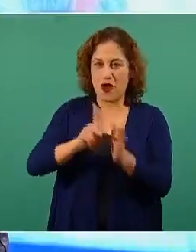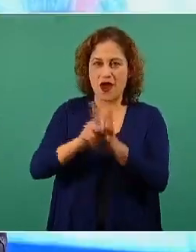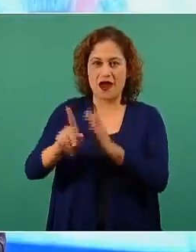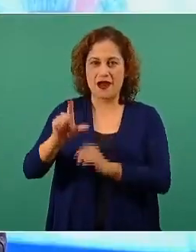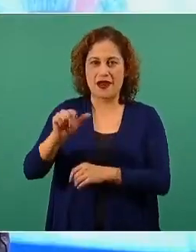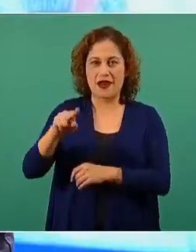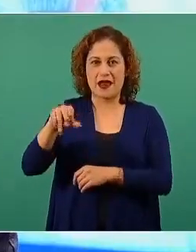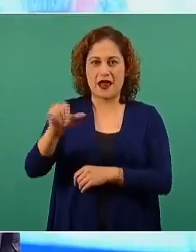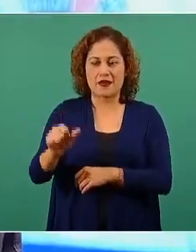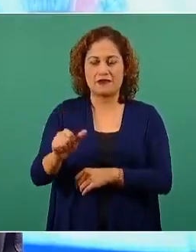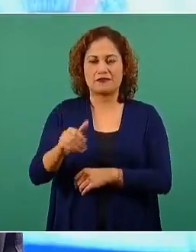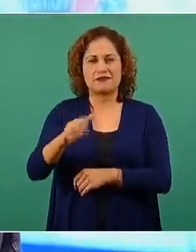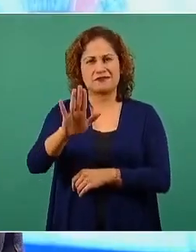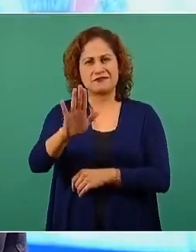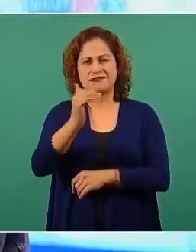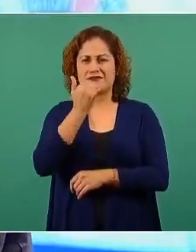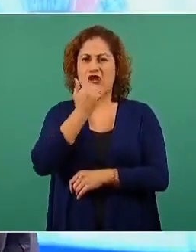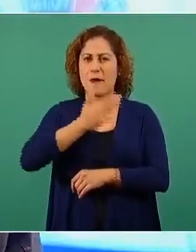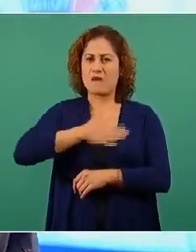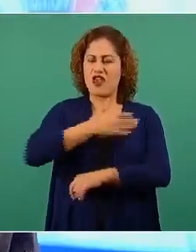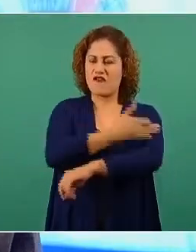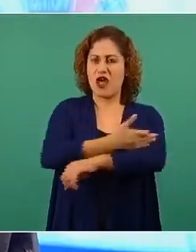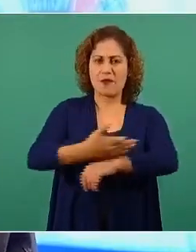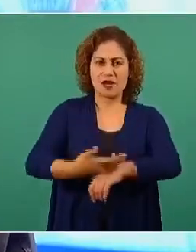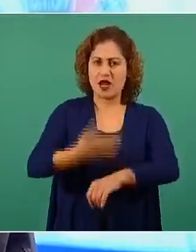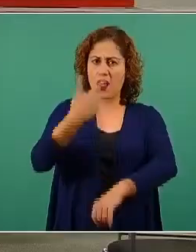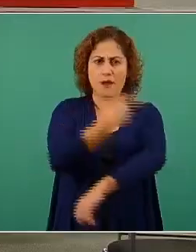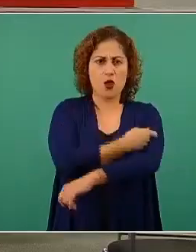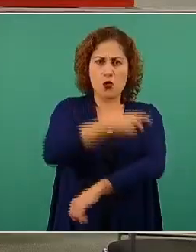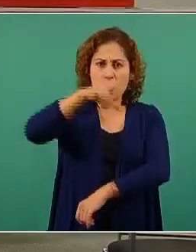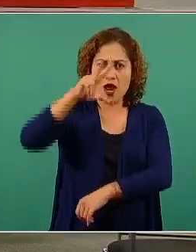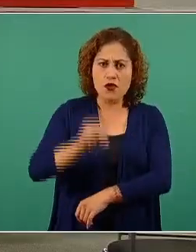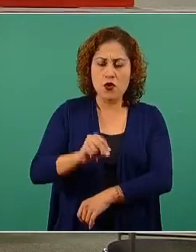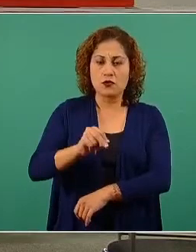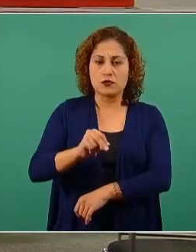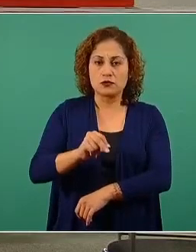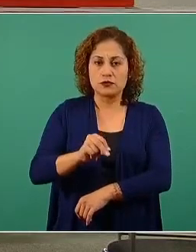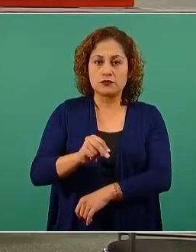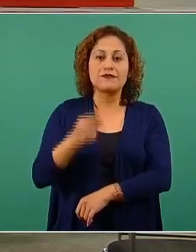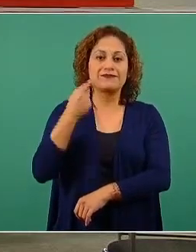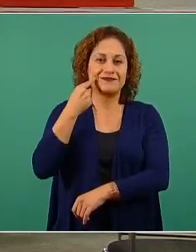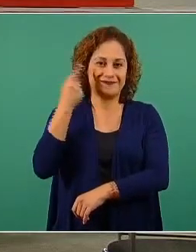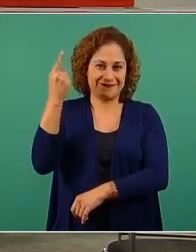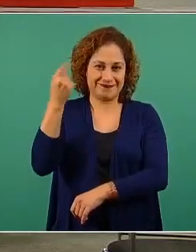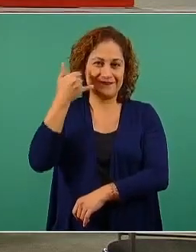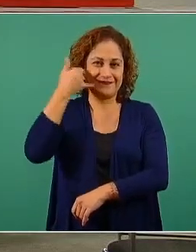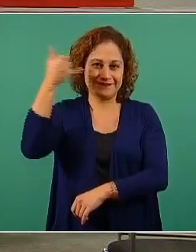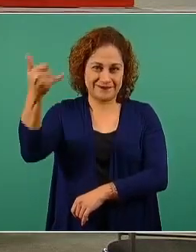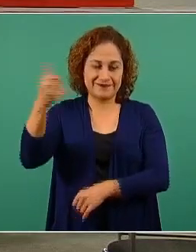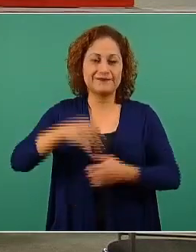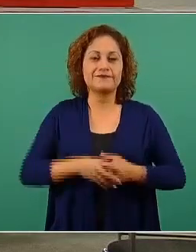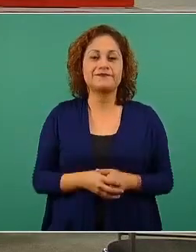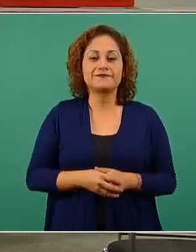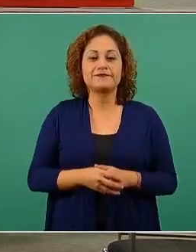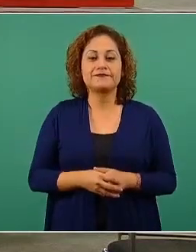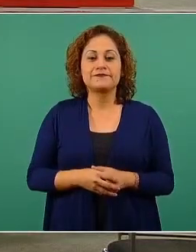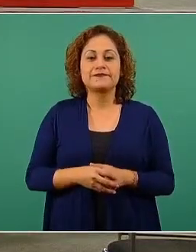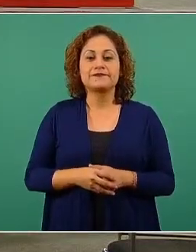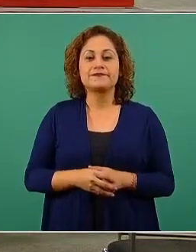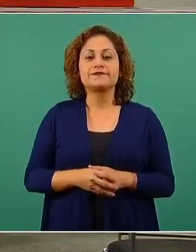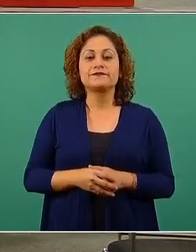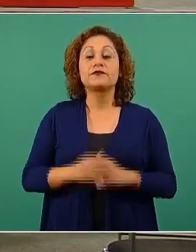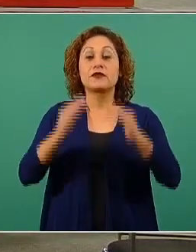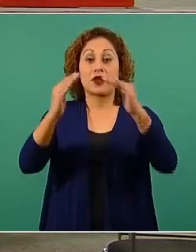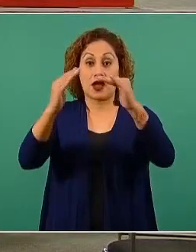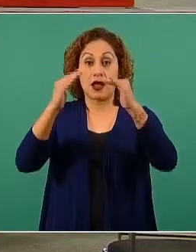Mi familiar no fue vacunado, aquí. ¿De acuerdo? Y en la página